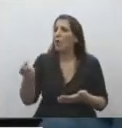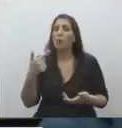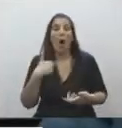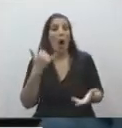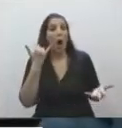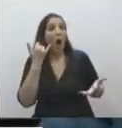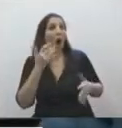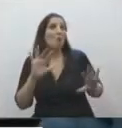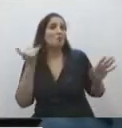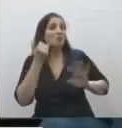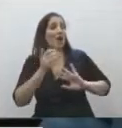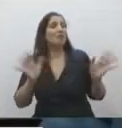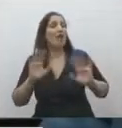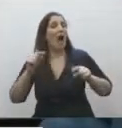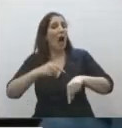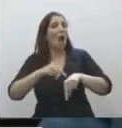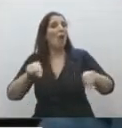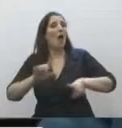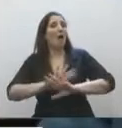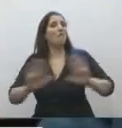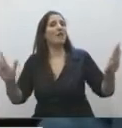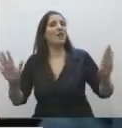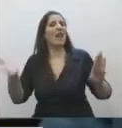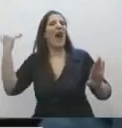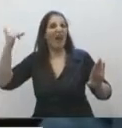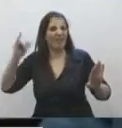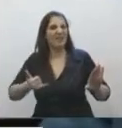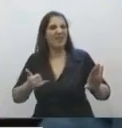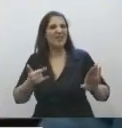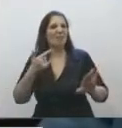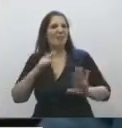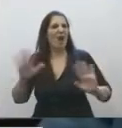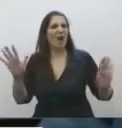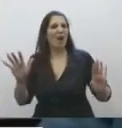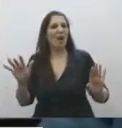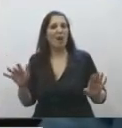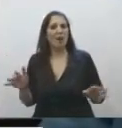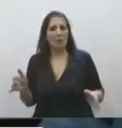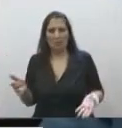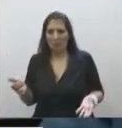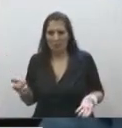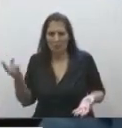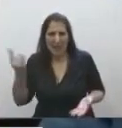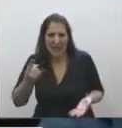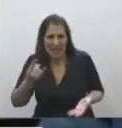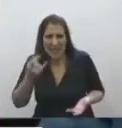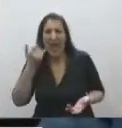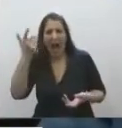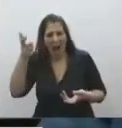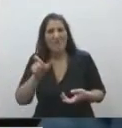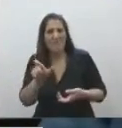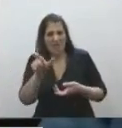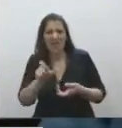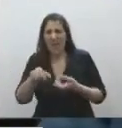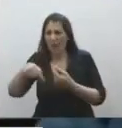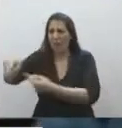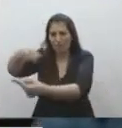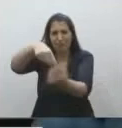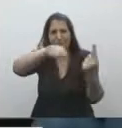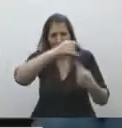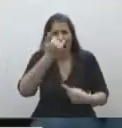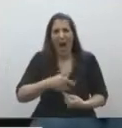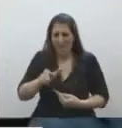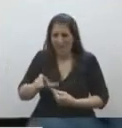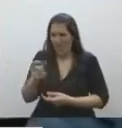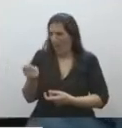presión impositiva, el Estado es socio en todas las ganancias, pero no es socio en las pérdidas, el